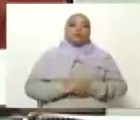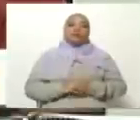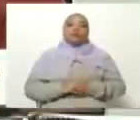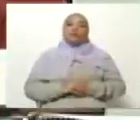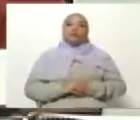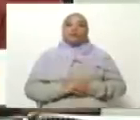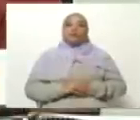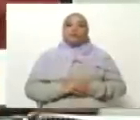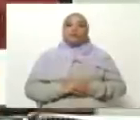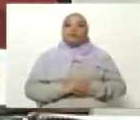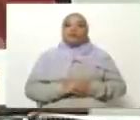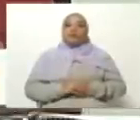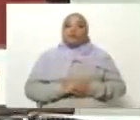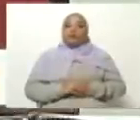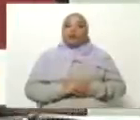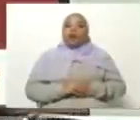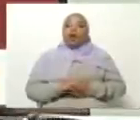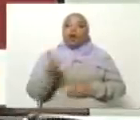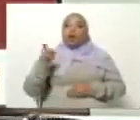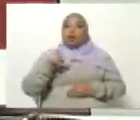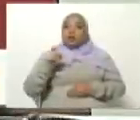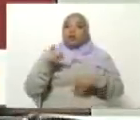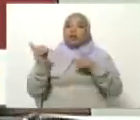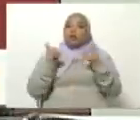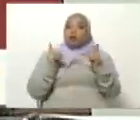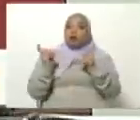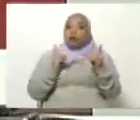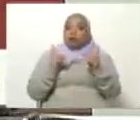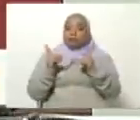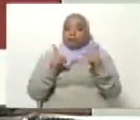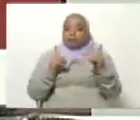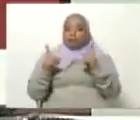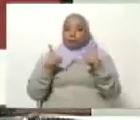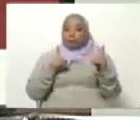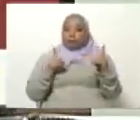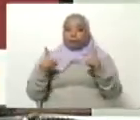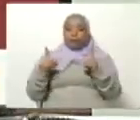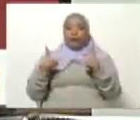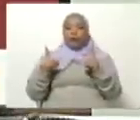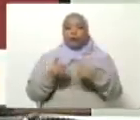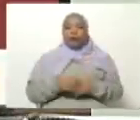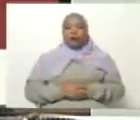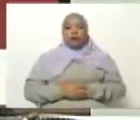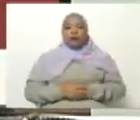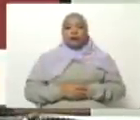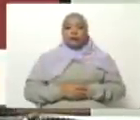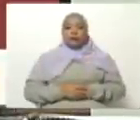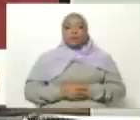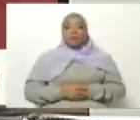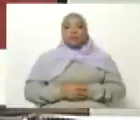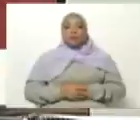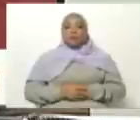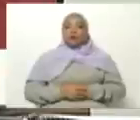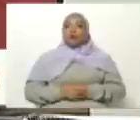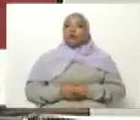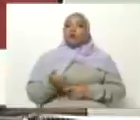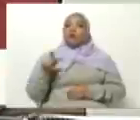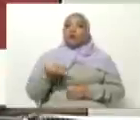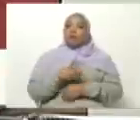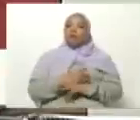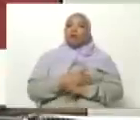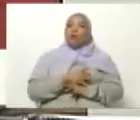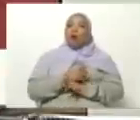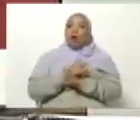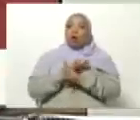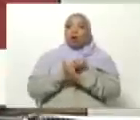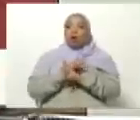Ellos. Nosotros nos hemos ofrecido, pero ellos no quieren. Para mediar entre ellos. Con respecto a los juegos, bueno,